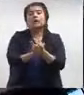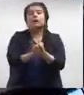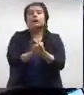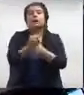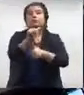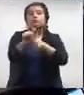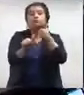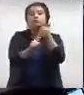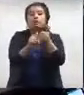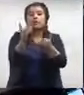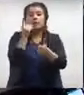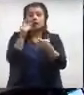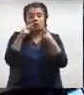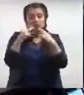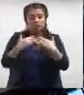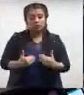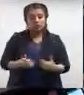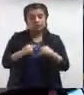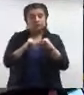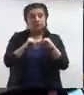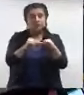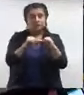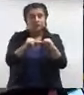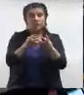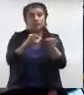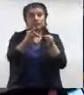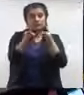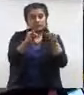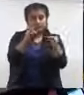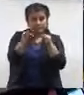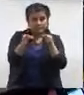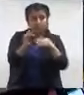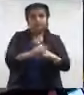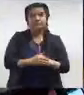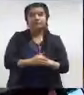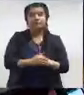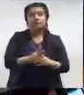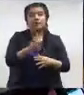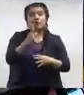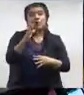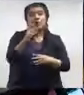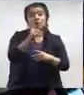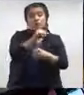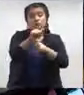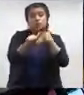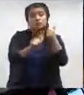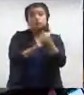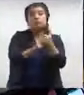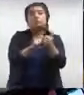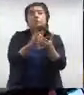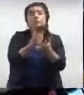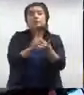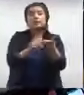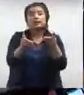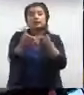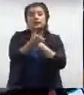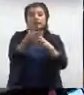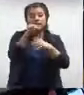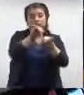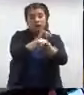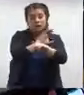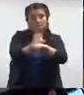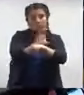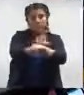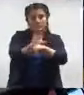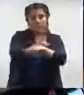Recursos Humanos y continúo con la explicación. Subdirección de Informática está